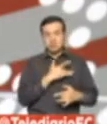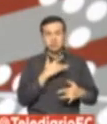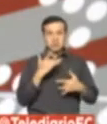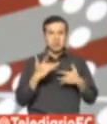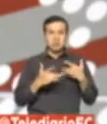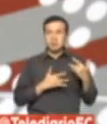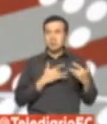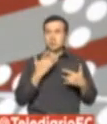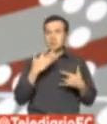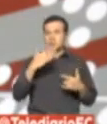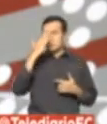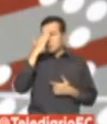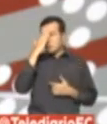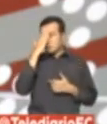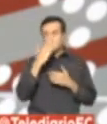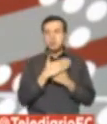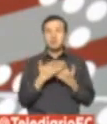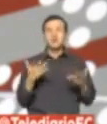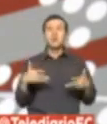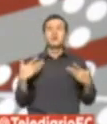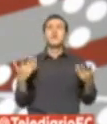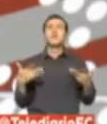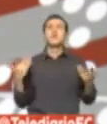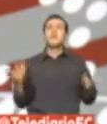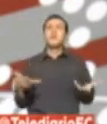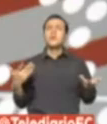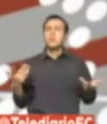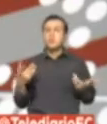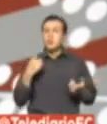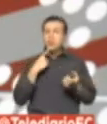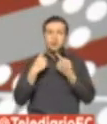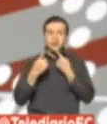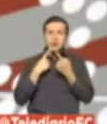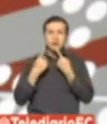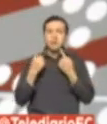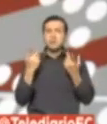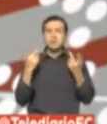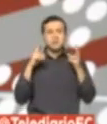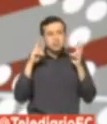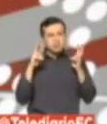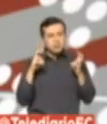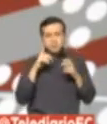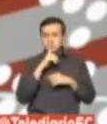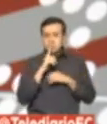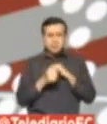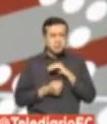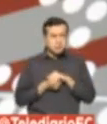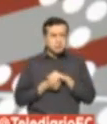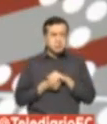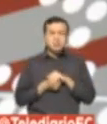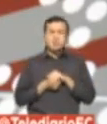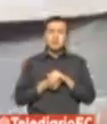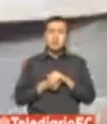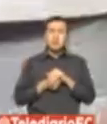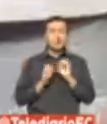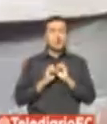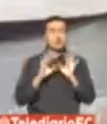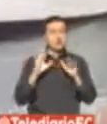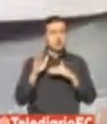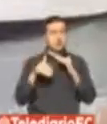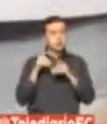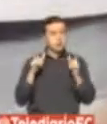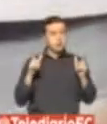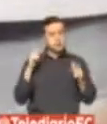tremendamente porque nos enteramos de cómo así se hacen diálogos al margen del conocimiento general y